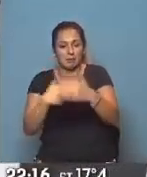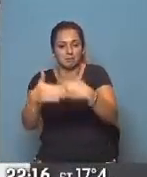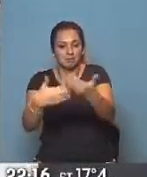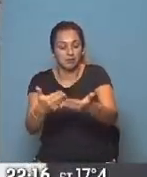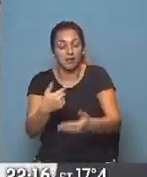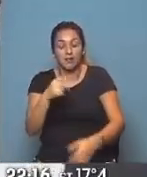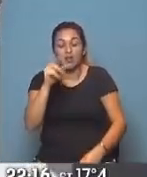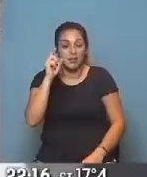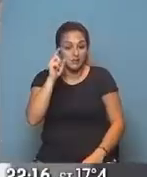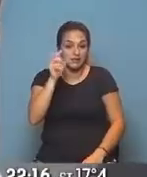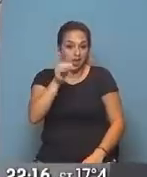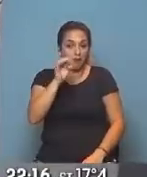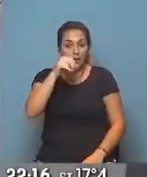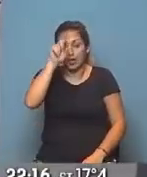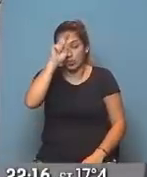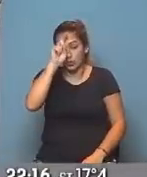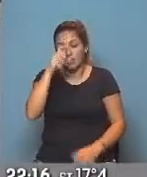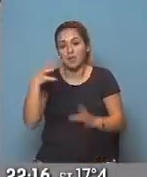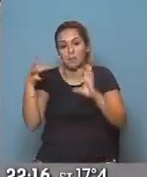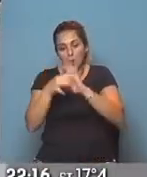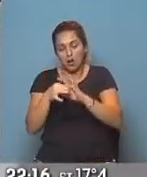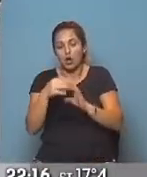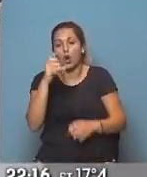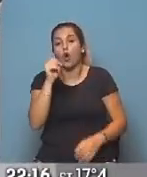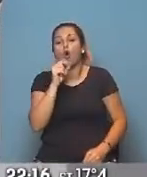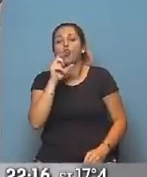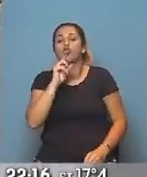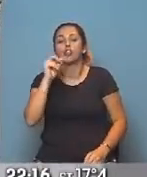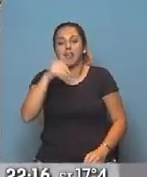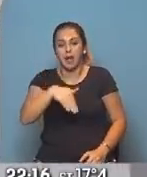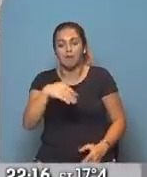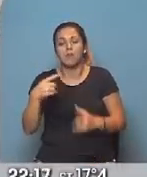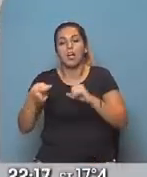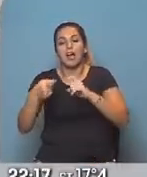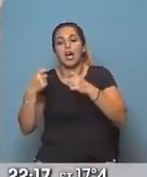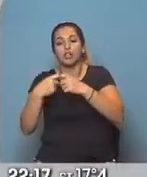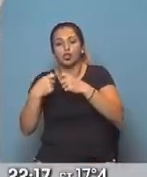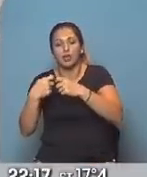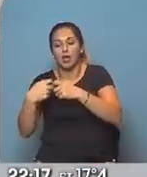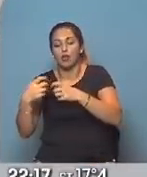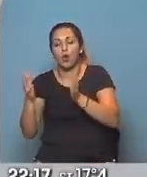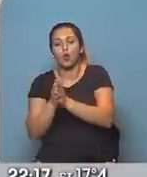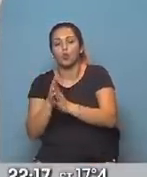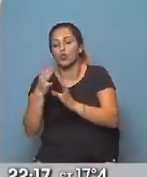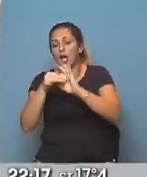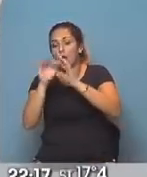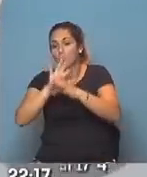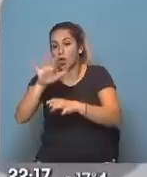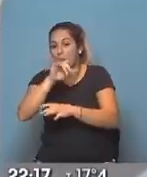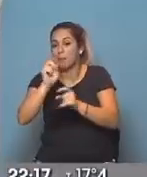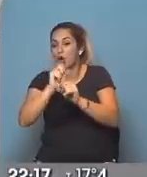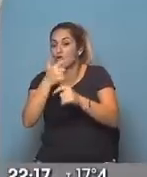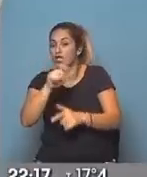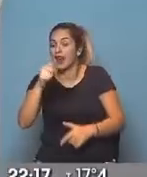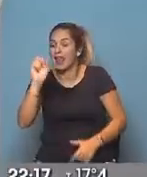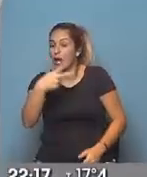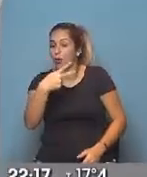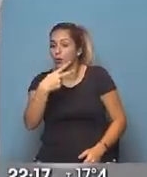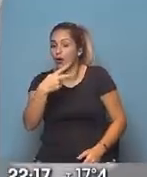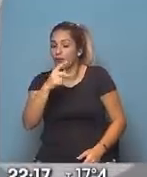es parte de la OTAN, está asociado con los europeos, pero no tiene el euro, tiene moneda propia.